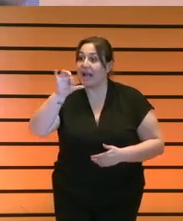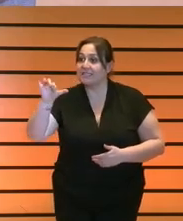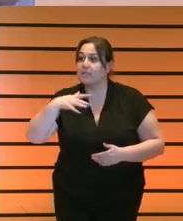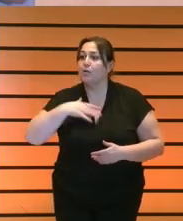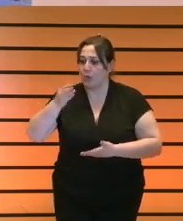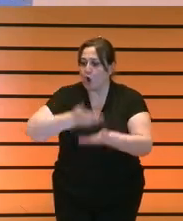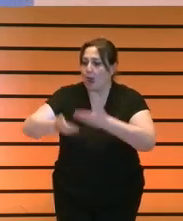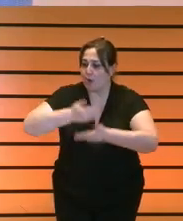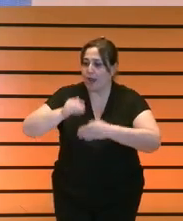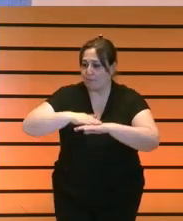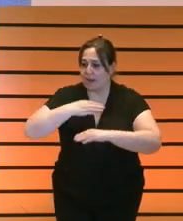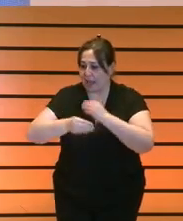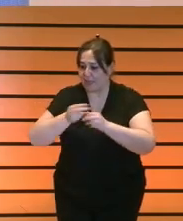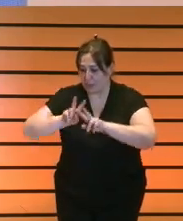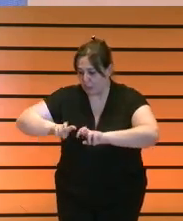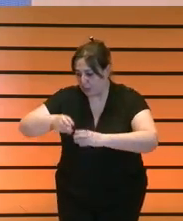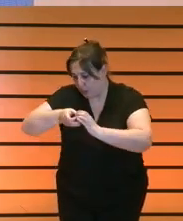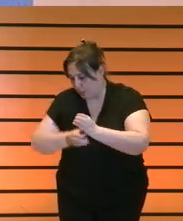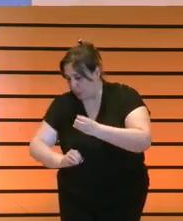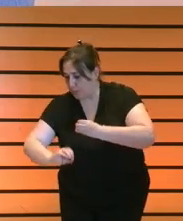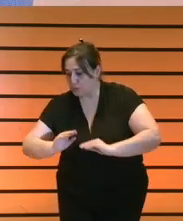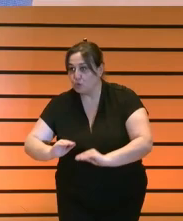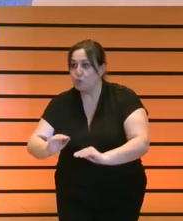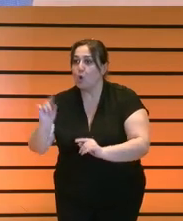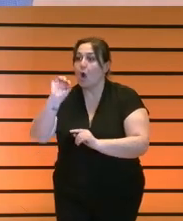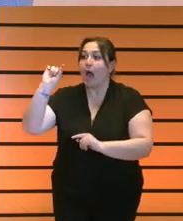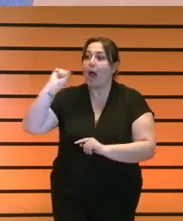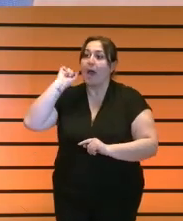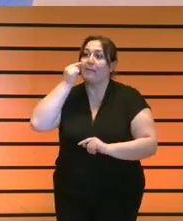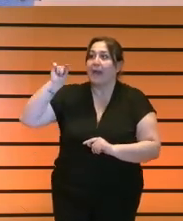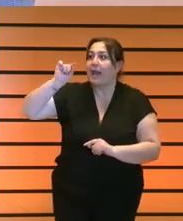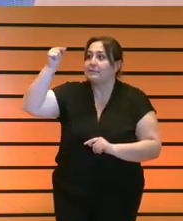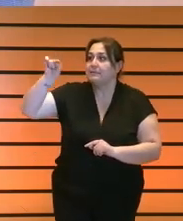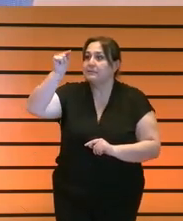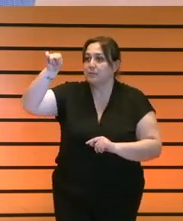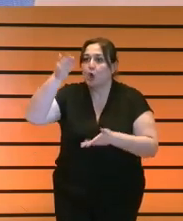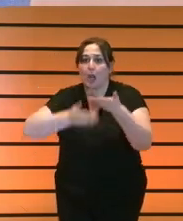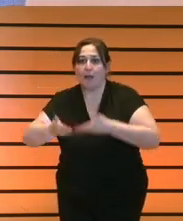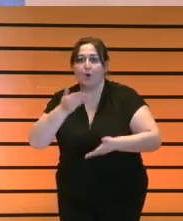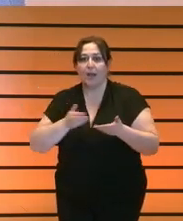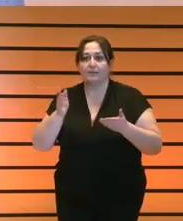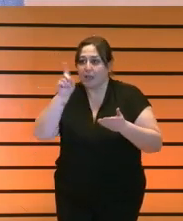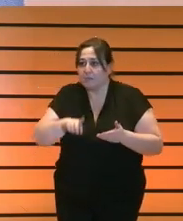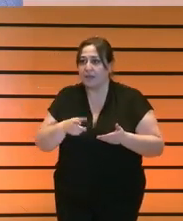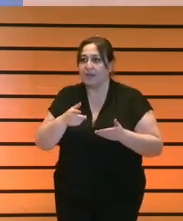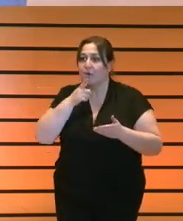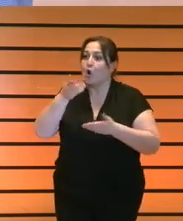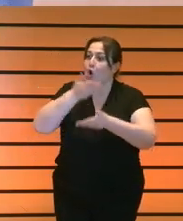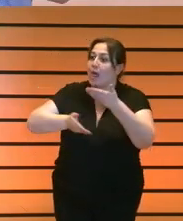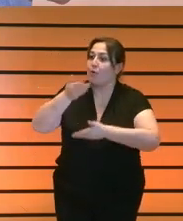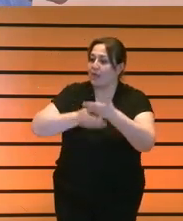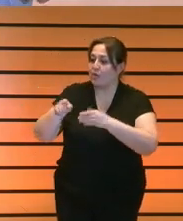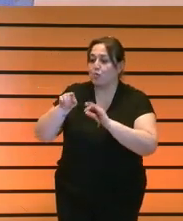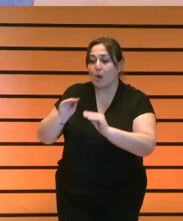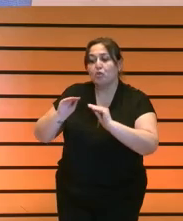abejas para hacer miel, pero tiene una colaboración que no es flexible, que siempre tiene que estar sujeta a esos determinados